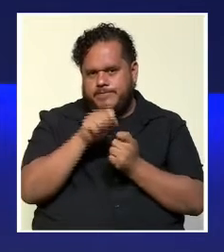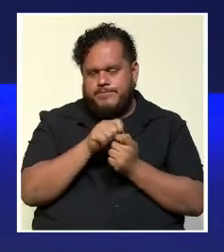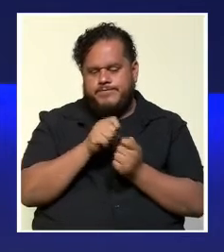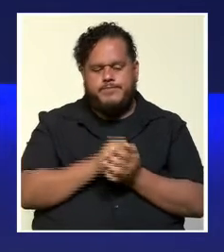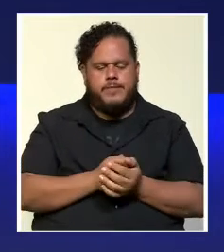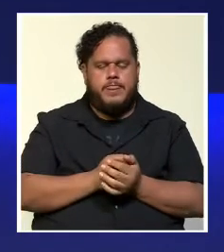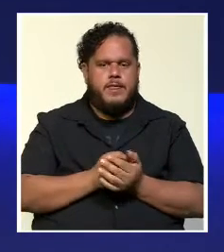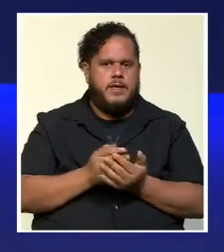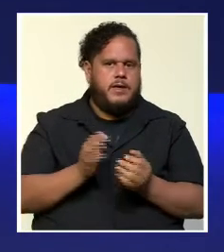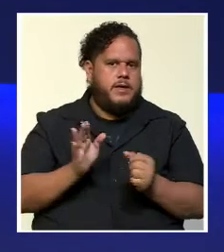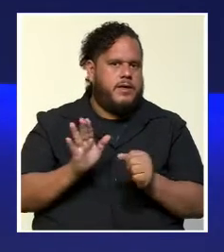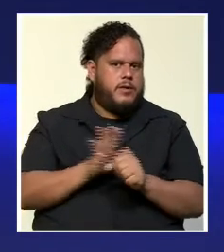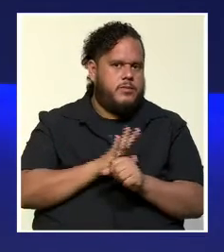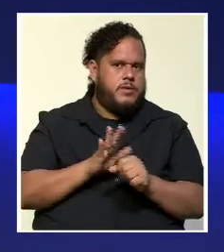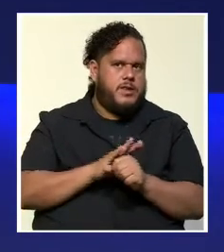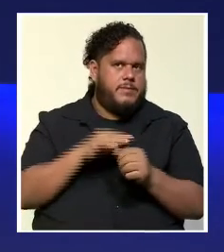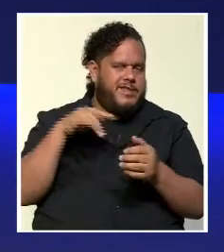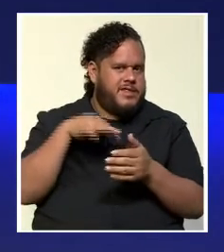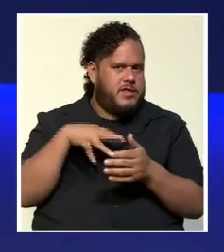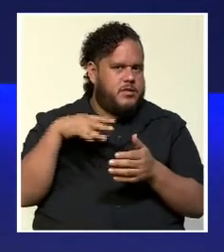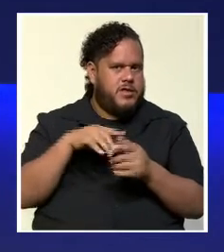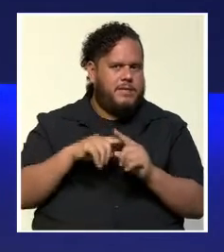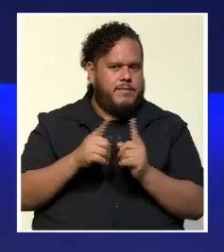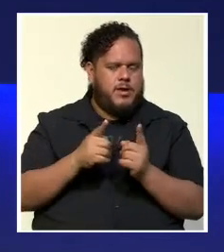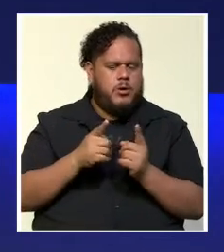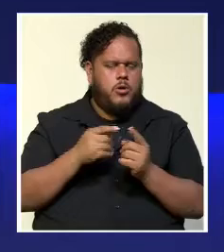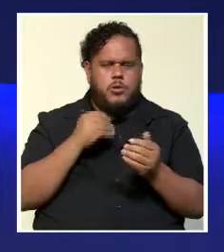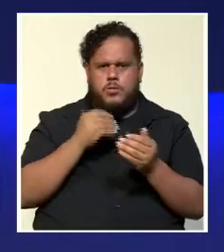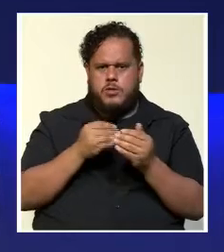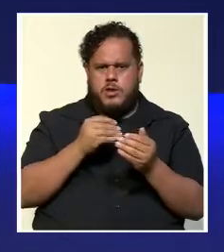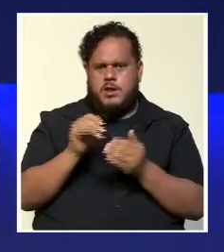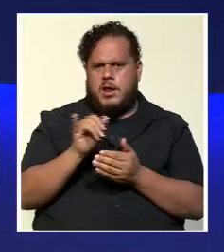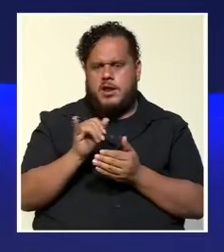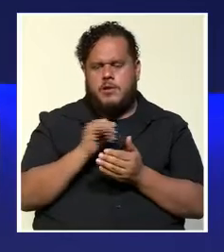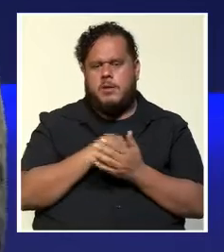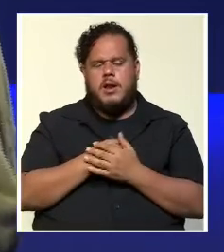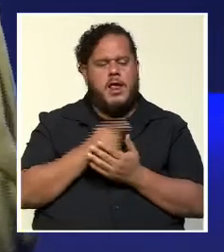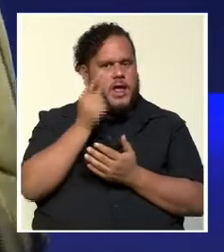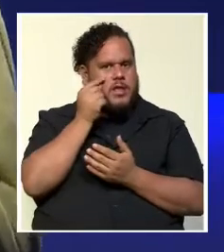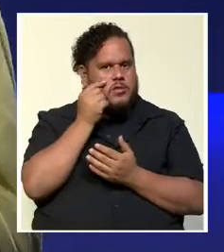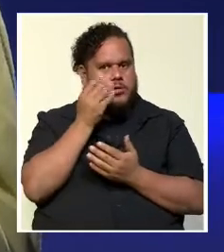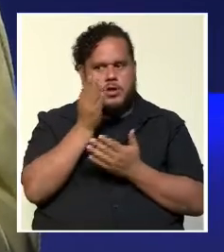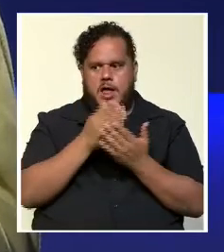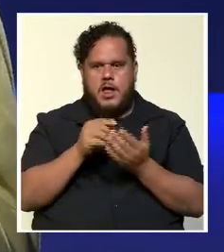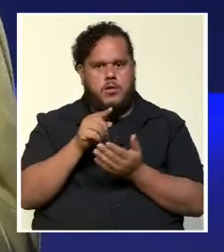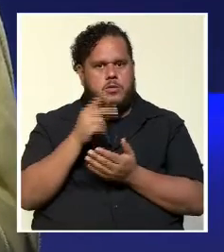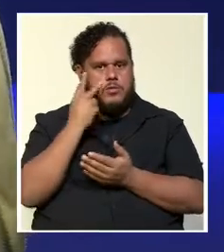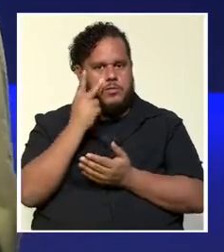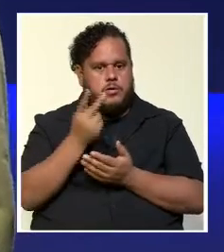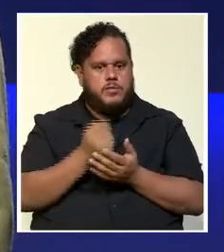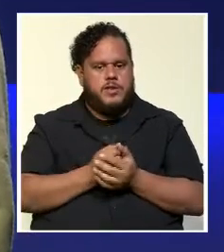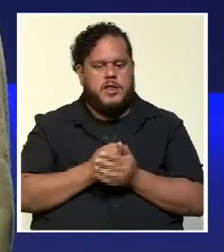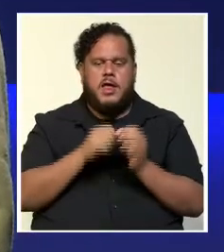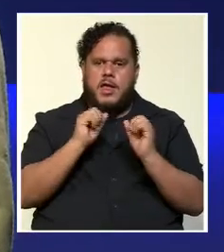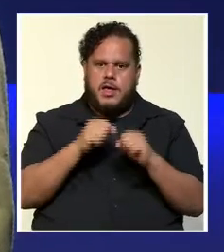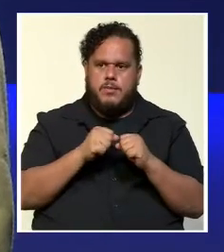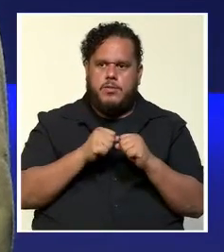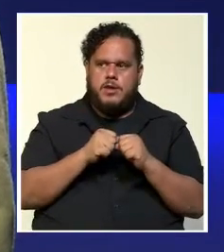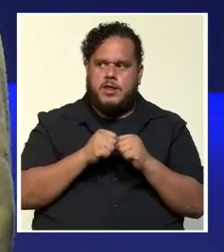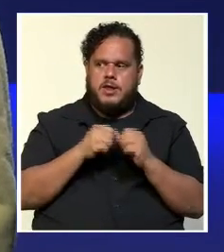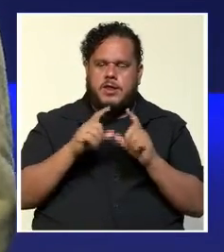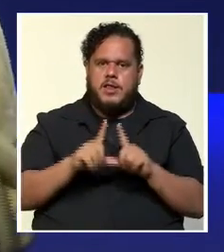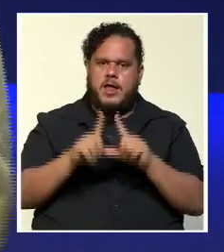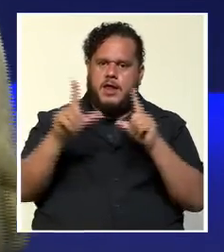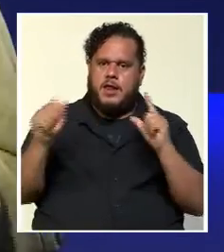sumamente estudiada, pero muy cercana también. Es curioso que algo que vos ves que podría ser tan lejano cuando